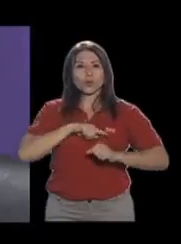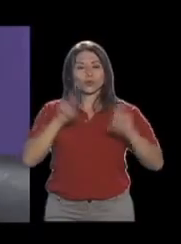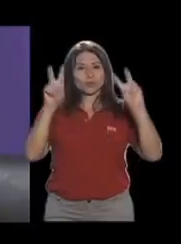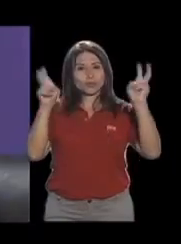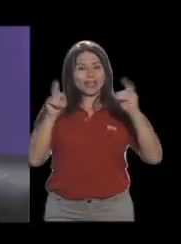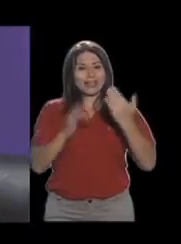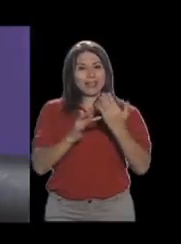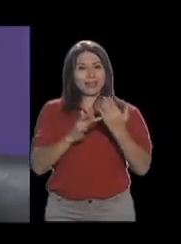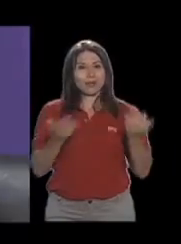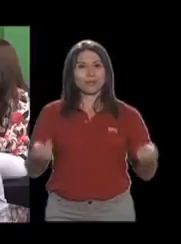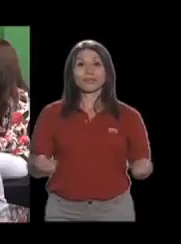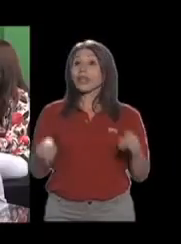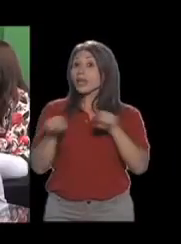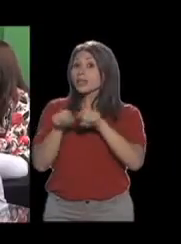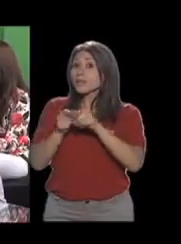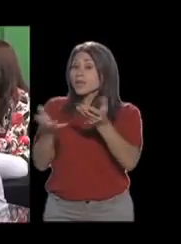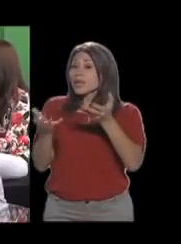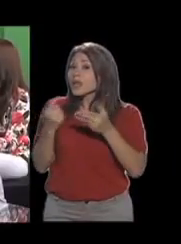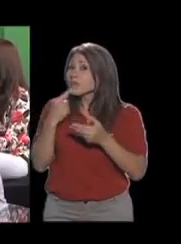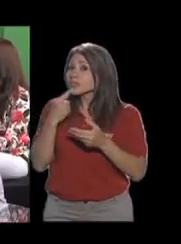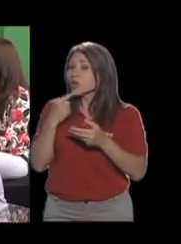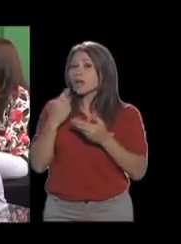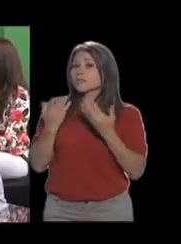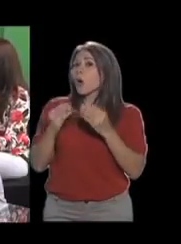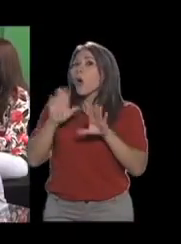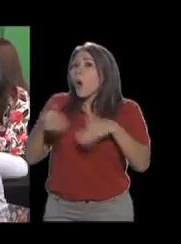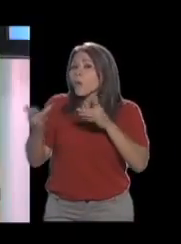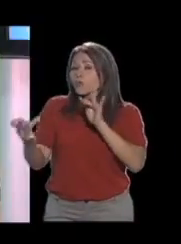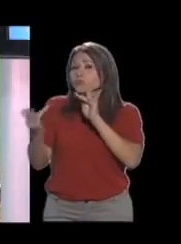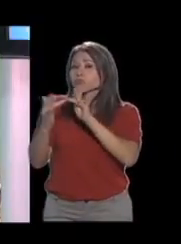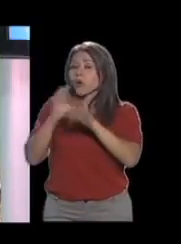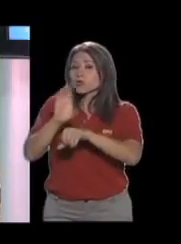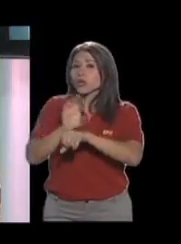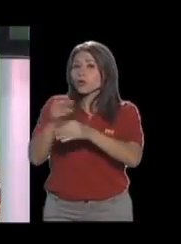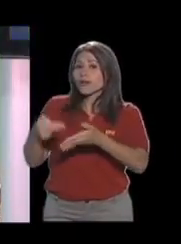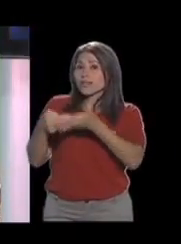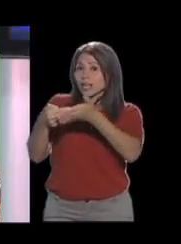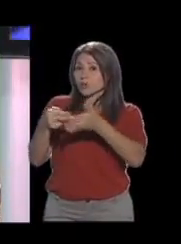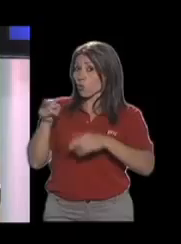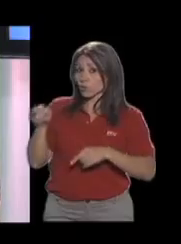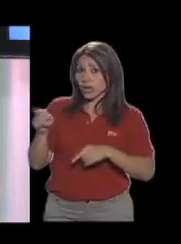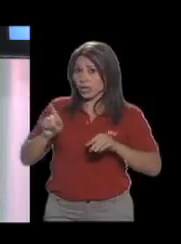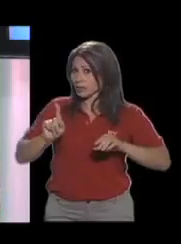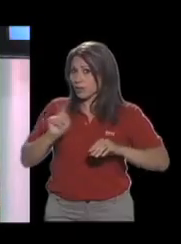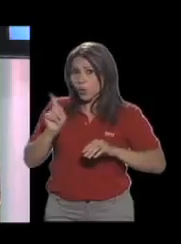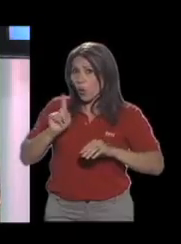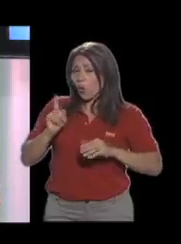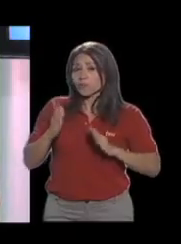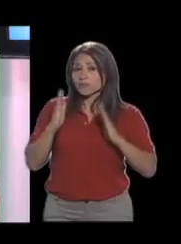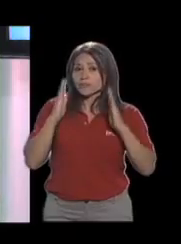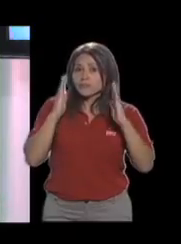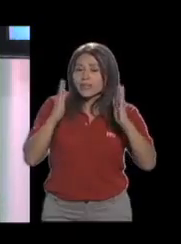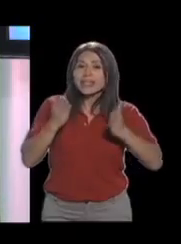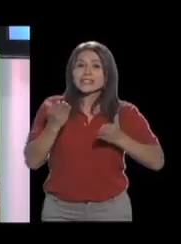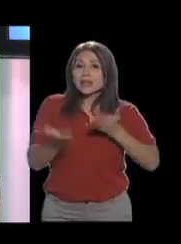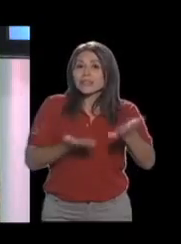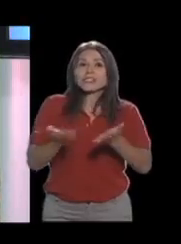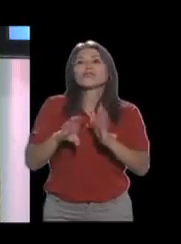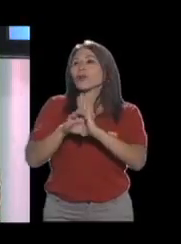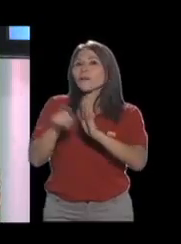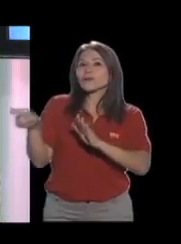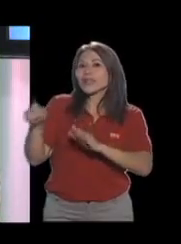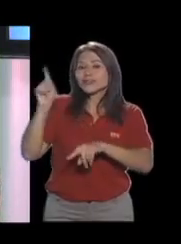quería mencionar los contactos del Consejo de Rehabilitación. Ustedes, aclarar, no brindan servicios, ¿verdad? No podrían defenderlo en un juicio, no